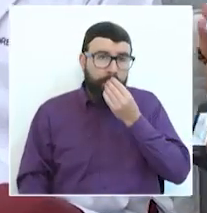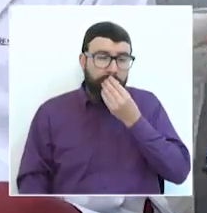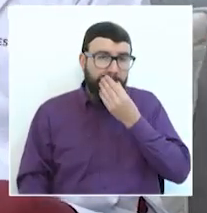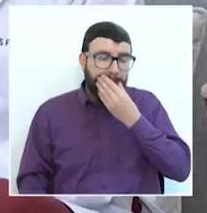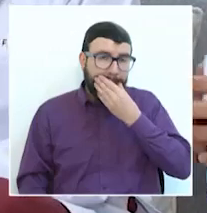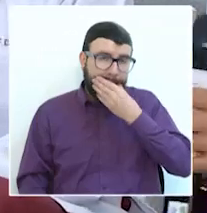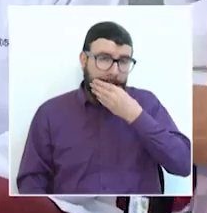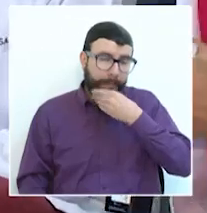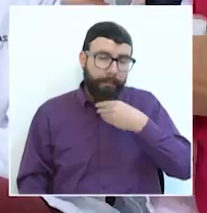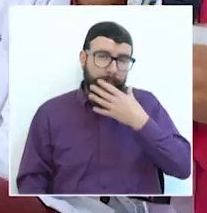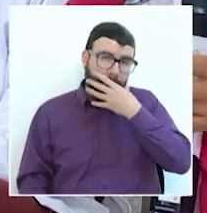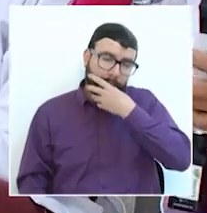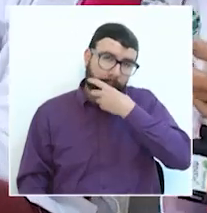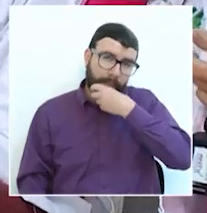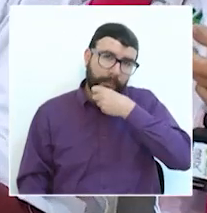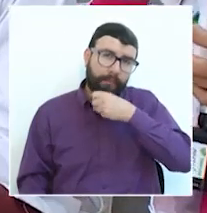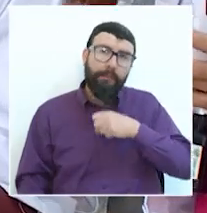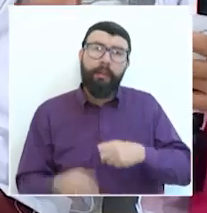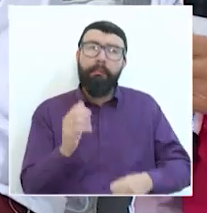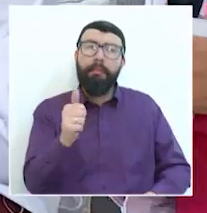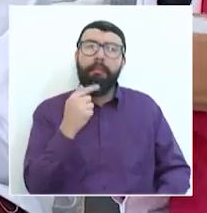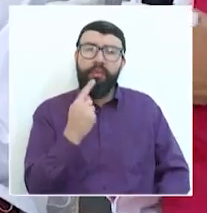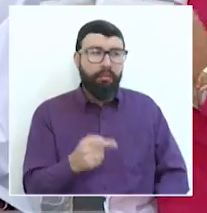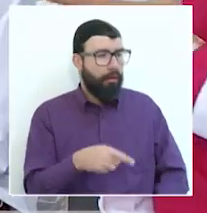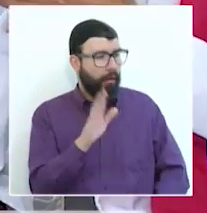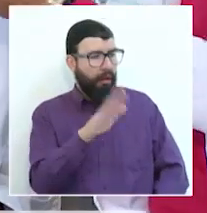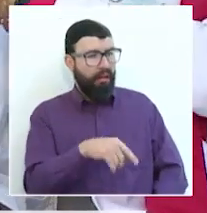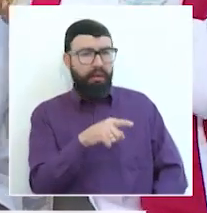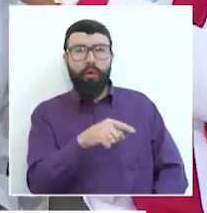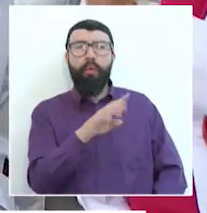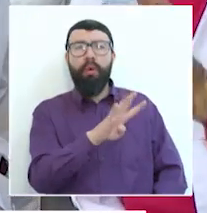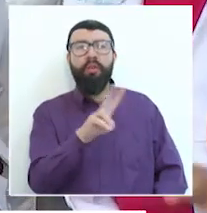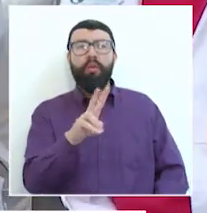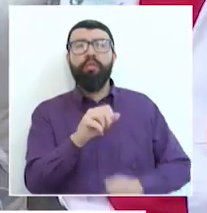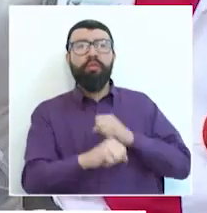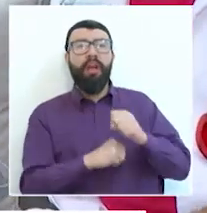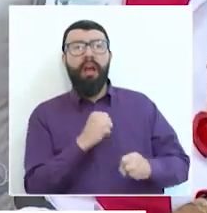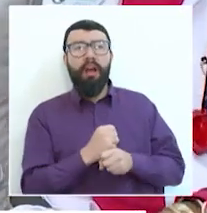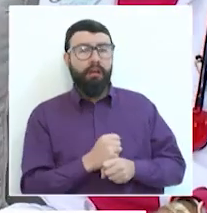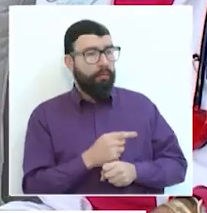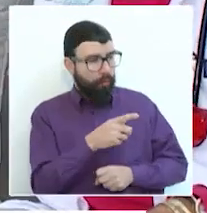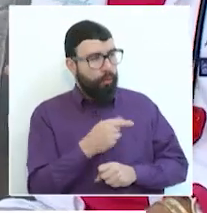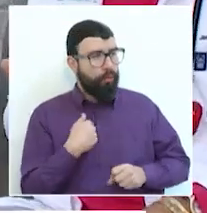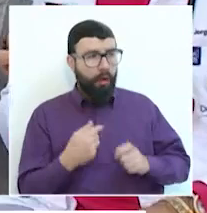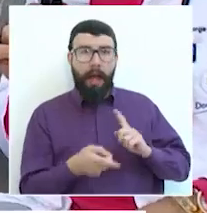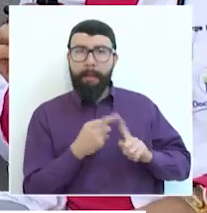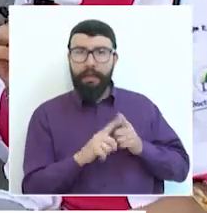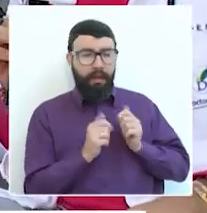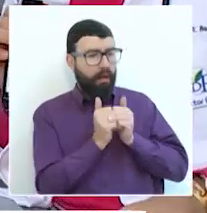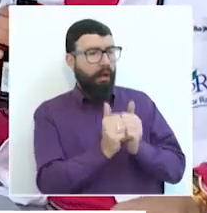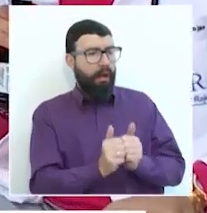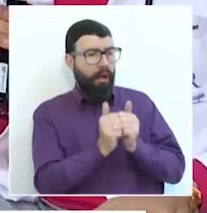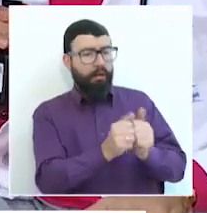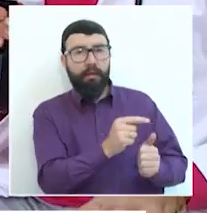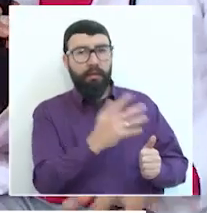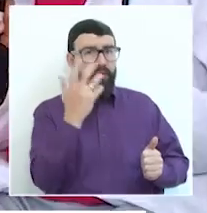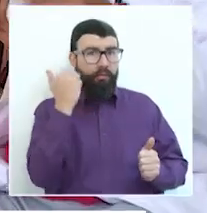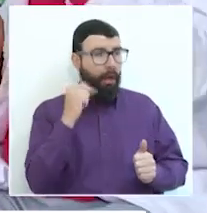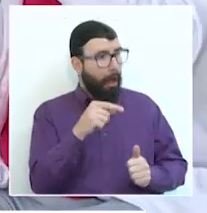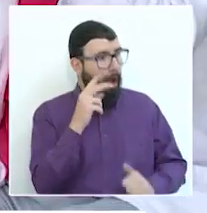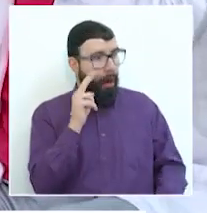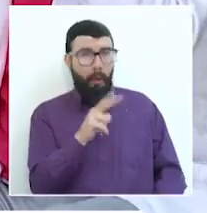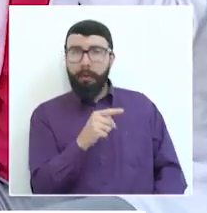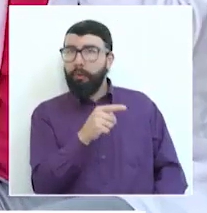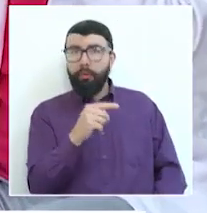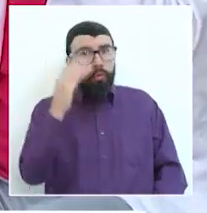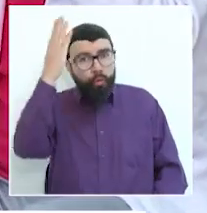Miren, porque es que ustedes dirán, no, pero es que apenas tiene 42 años, yo no sabía, yo con Julián llevo una amistad de muchos años y hasta ahora me doy cuenta de esto, pero